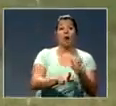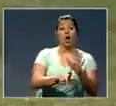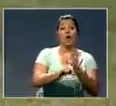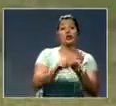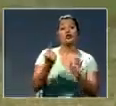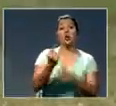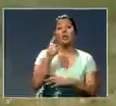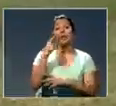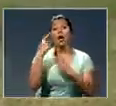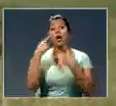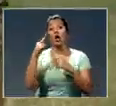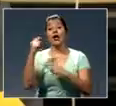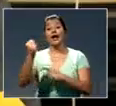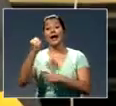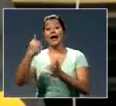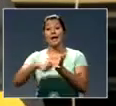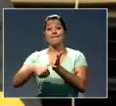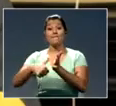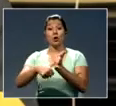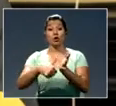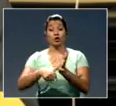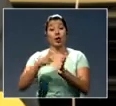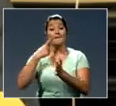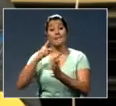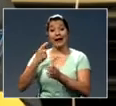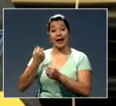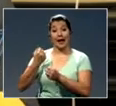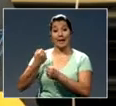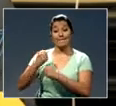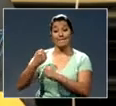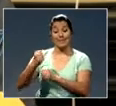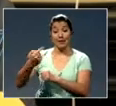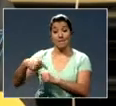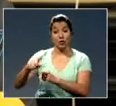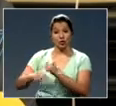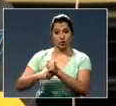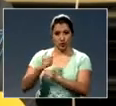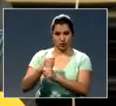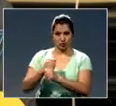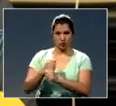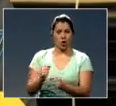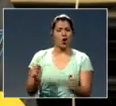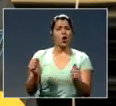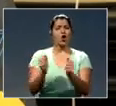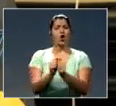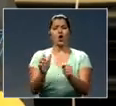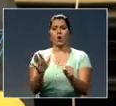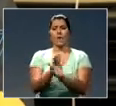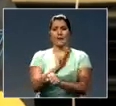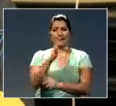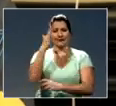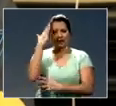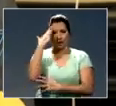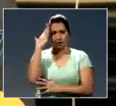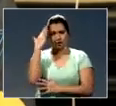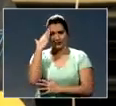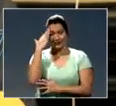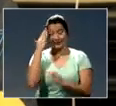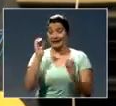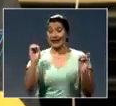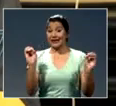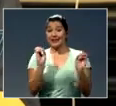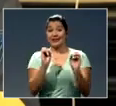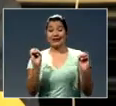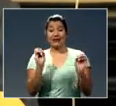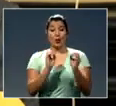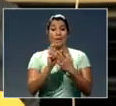elecciones municipales. Con el pleno conocimiento que ningún